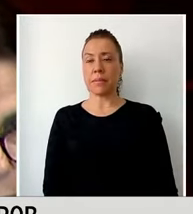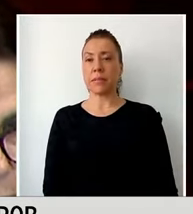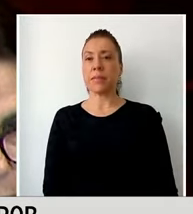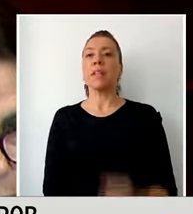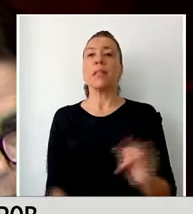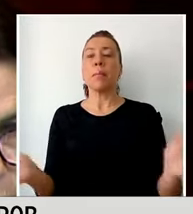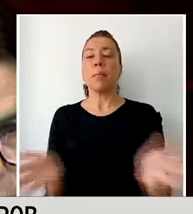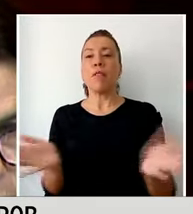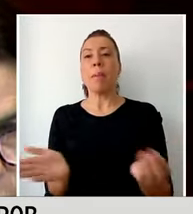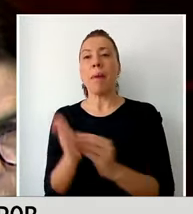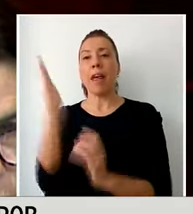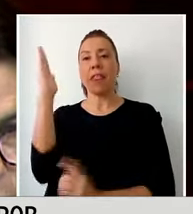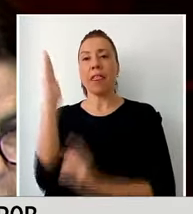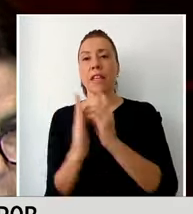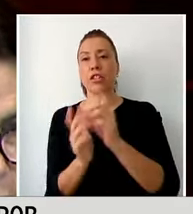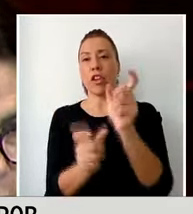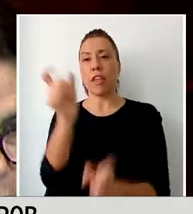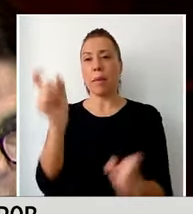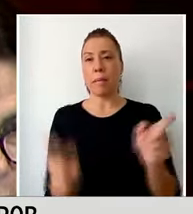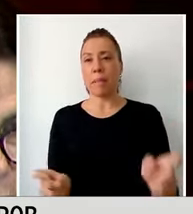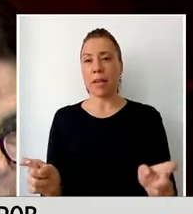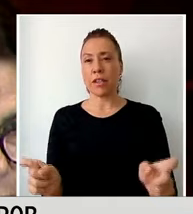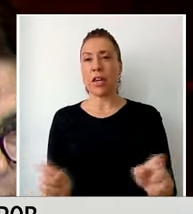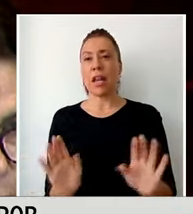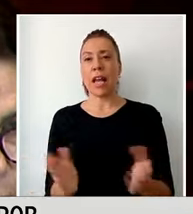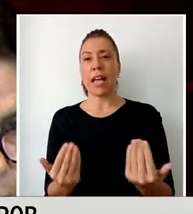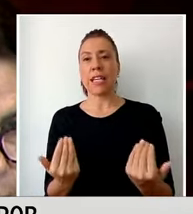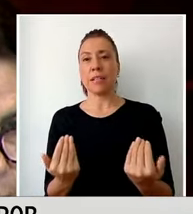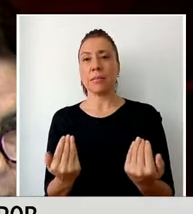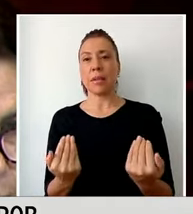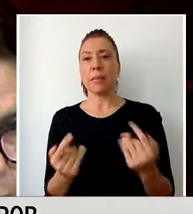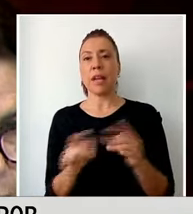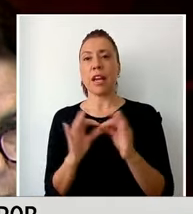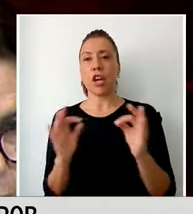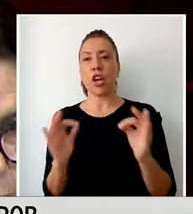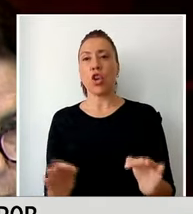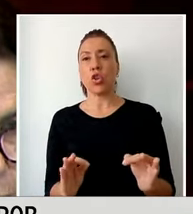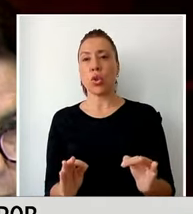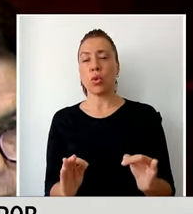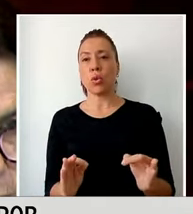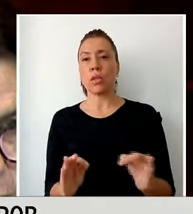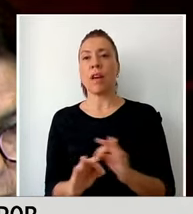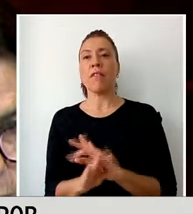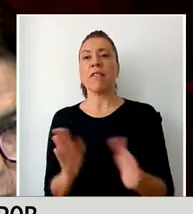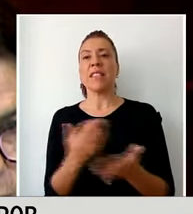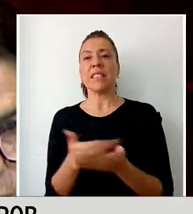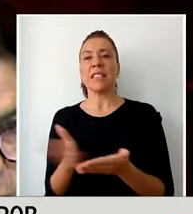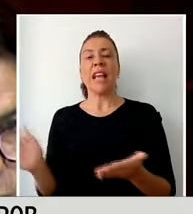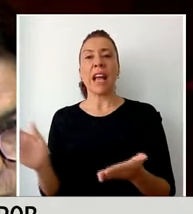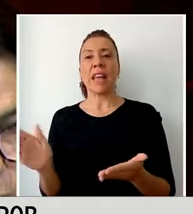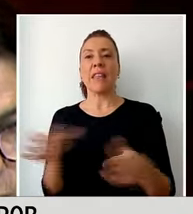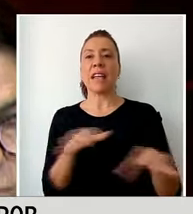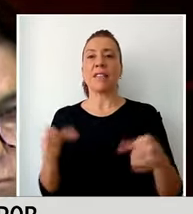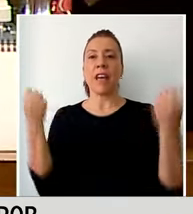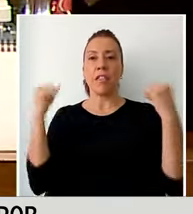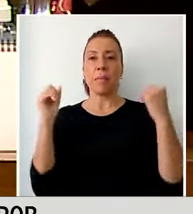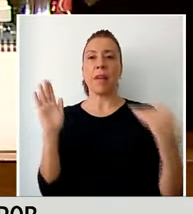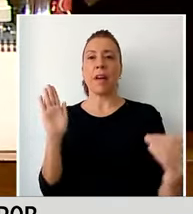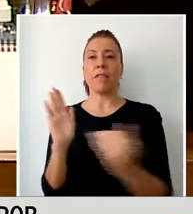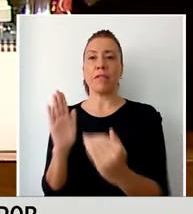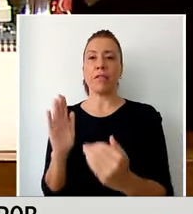desarrollo de las personas Esperamos que estas conductas se radiquen de la actividad deportiva a favor presidenta